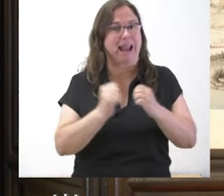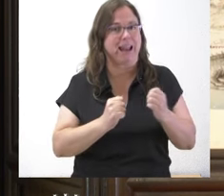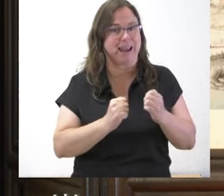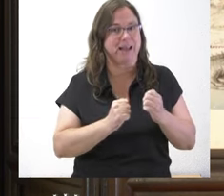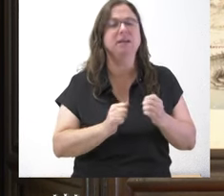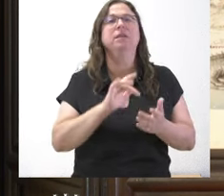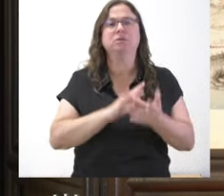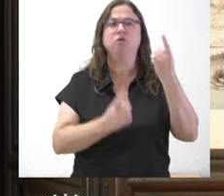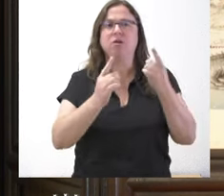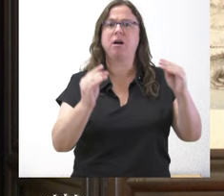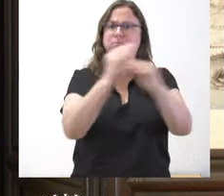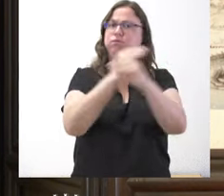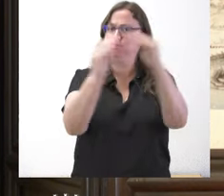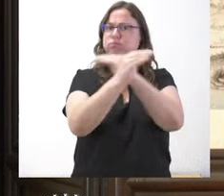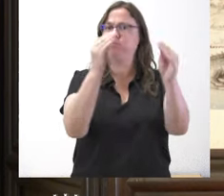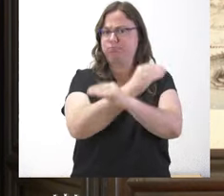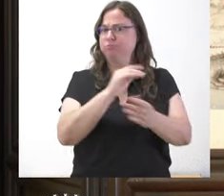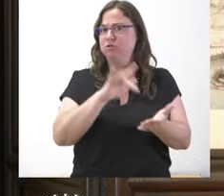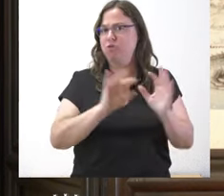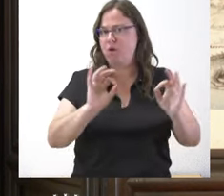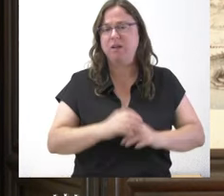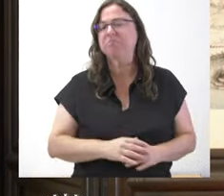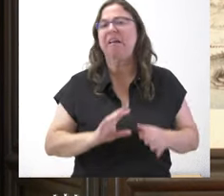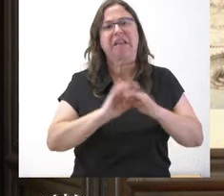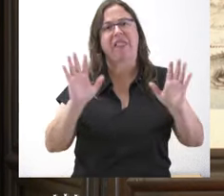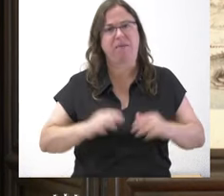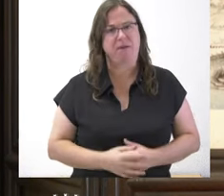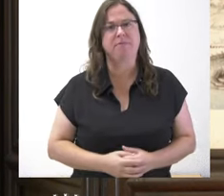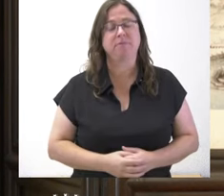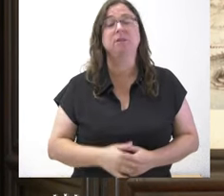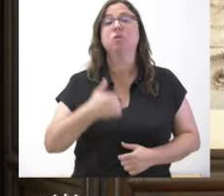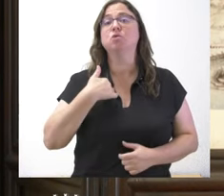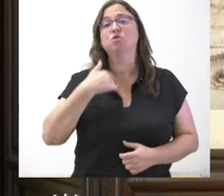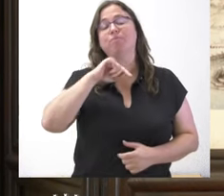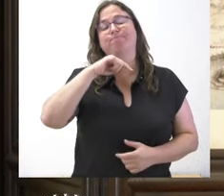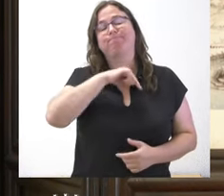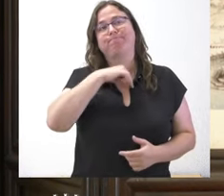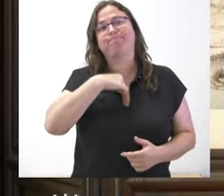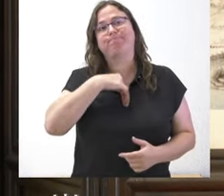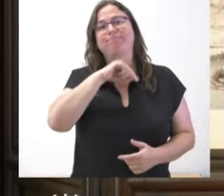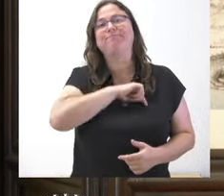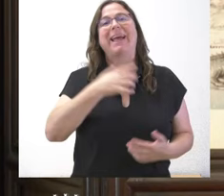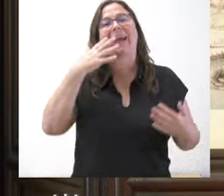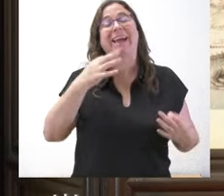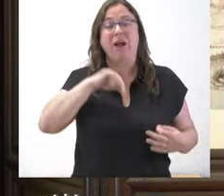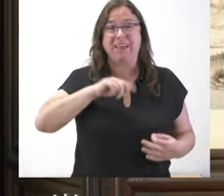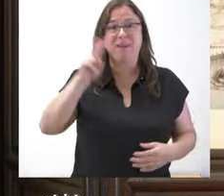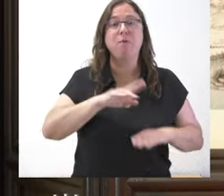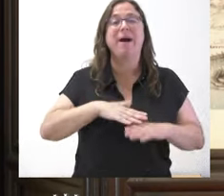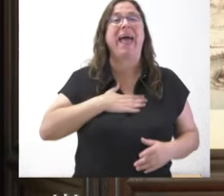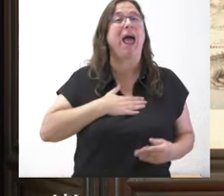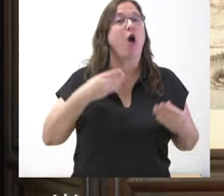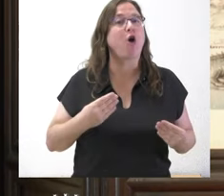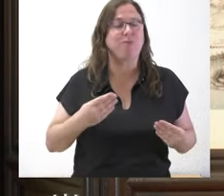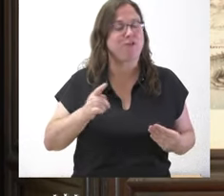también discrepancias o diferencias y eso no tiene nada que ver Yo creo que aquí no estamos para ser cómodos sino para ser